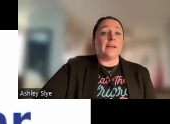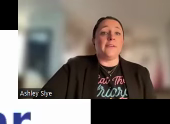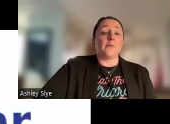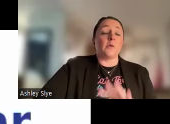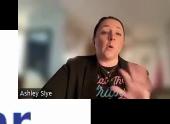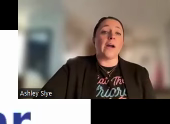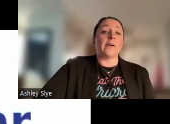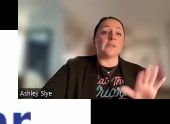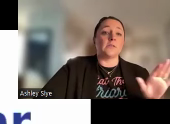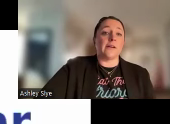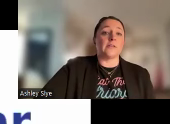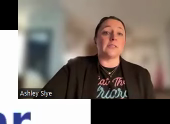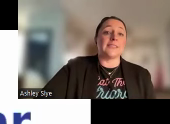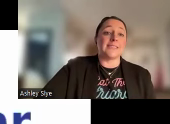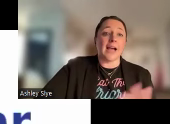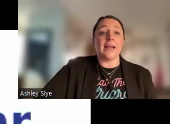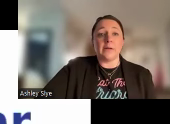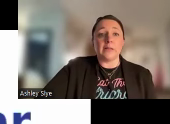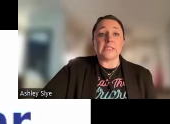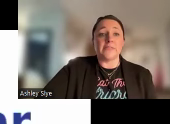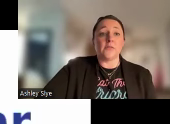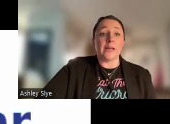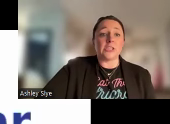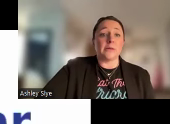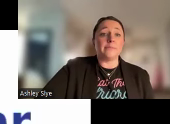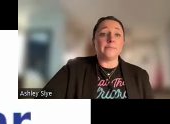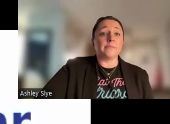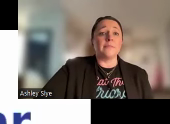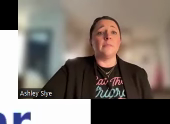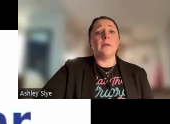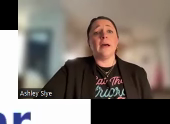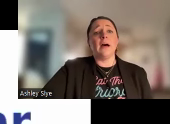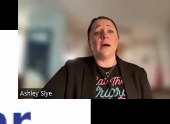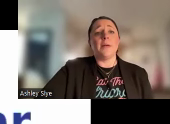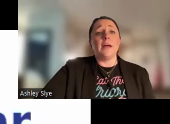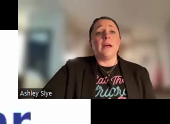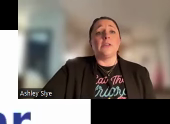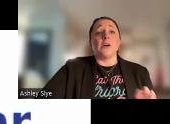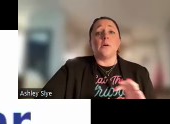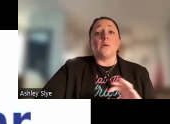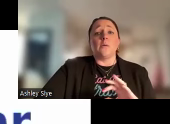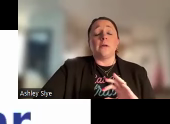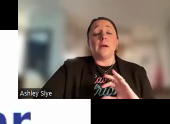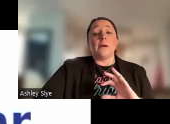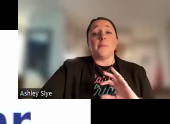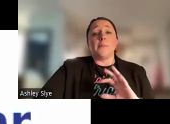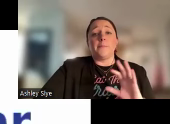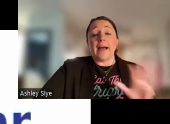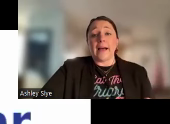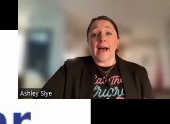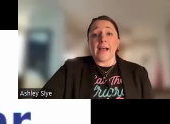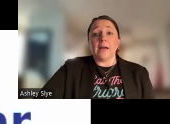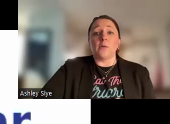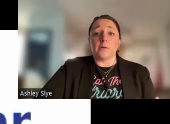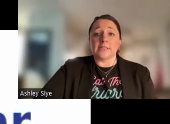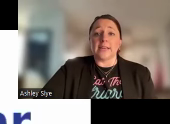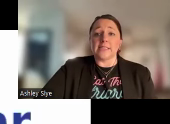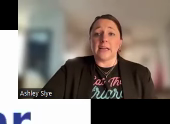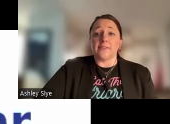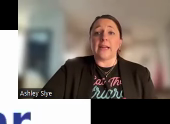la persona fuera de los programas. Los programas tienen prohibido pedir a los sobrevivientes que firmen cualquier tipo de